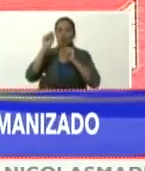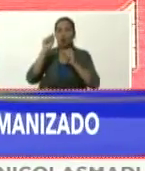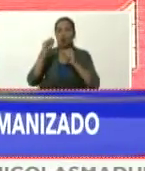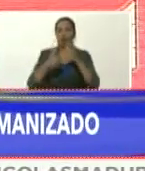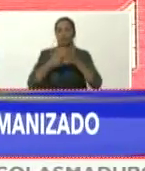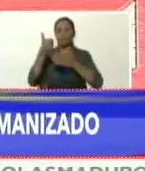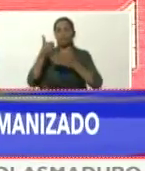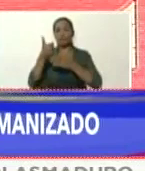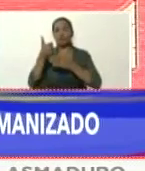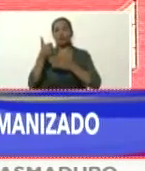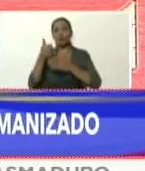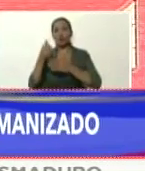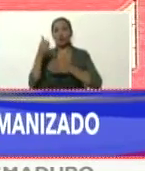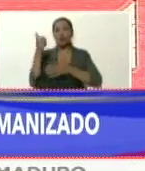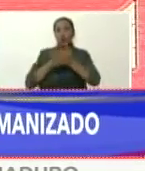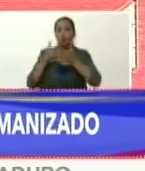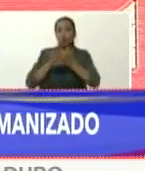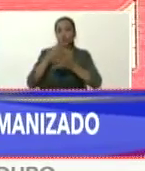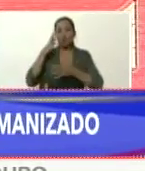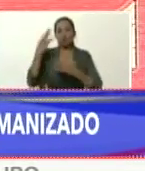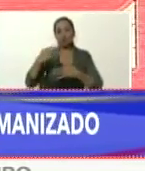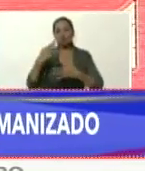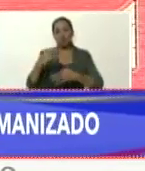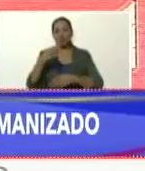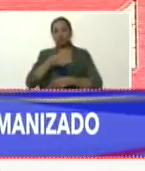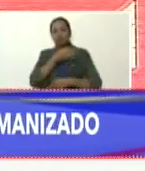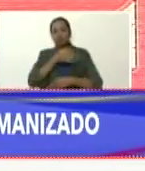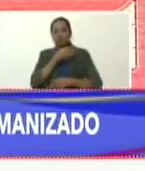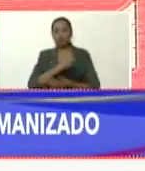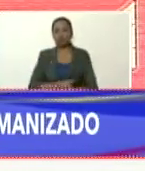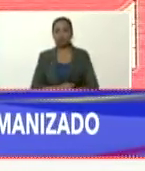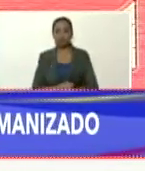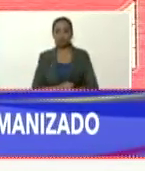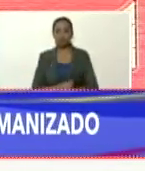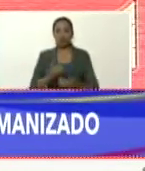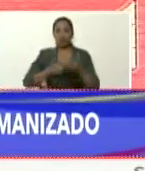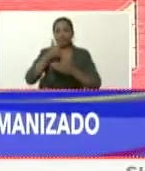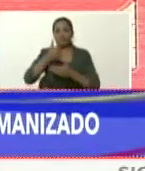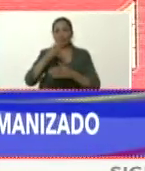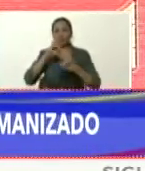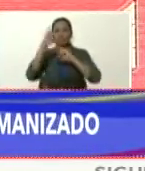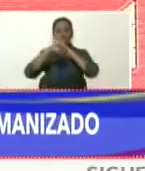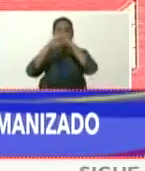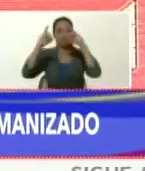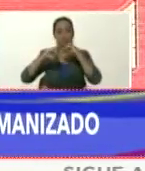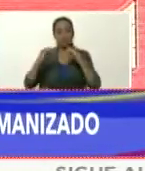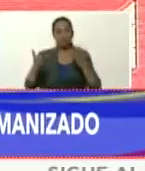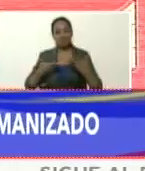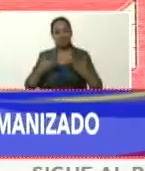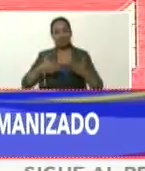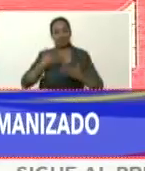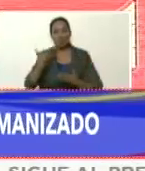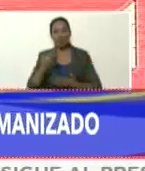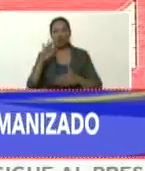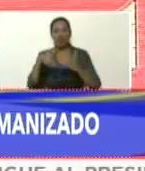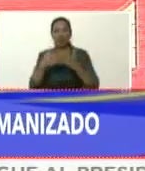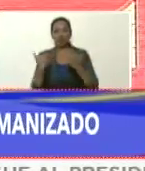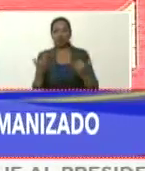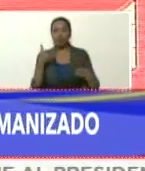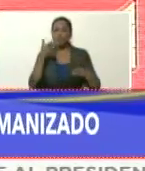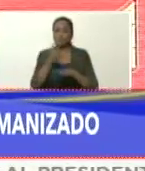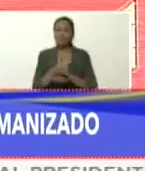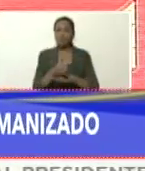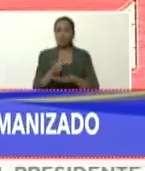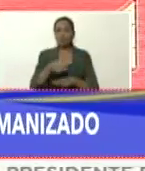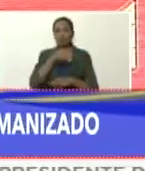mayor suma de seguridad social y la mayor suma de felicidad posible. Vayamos con